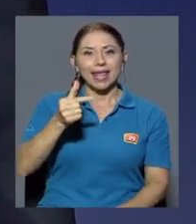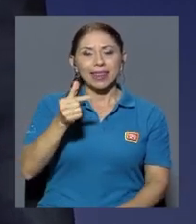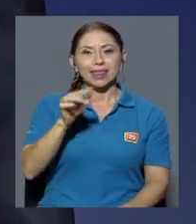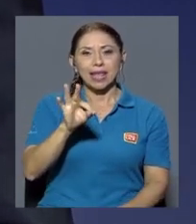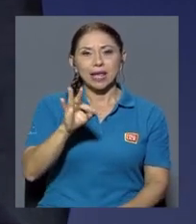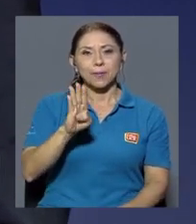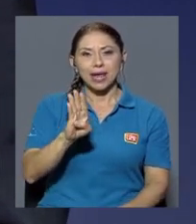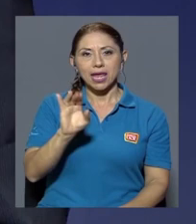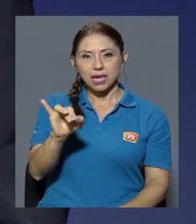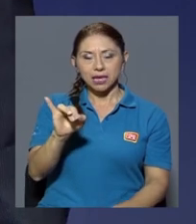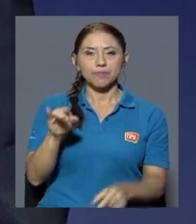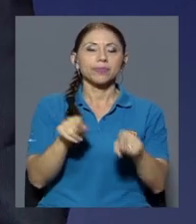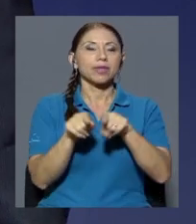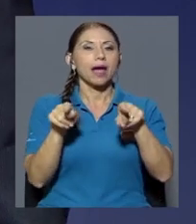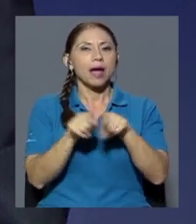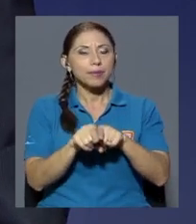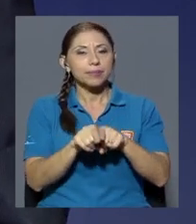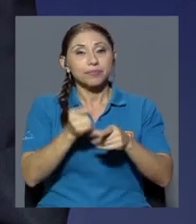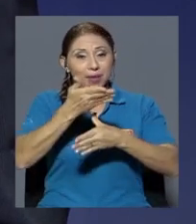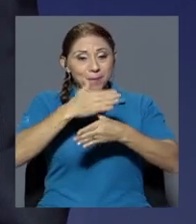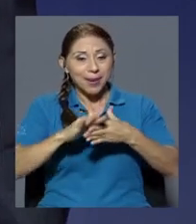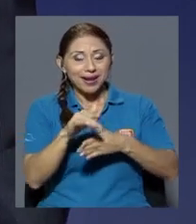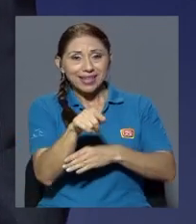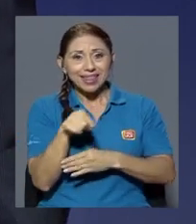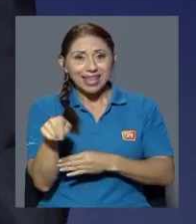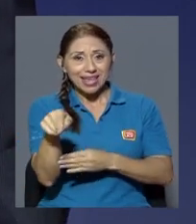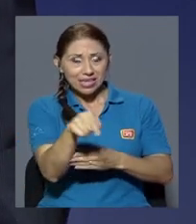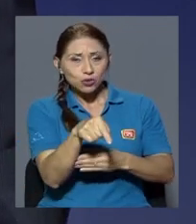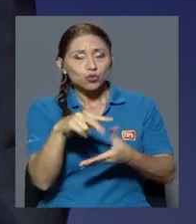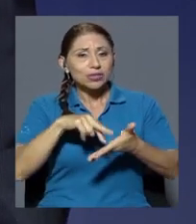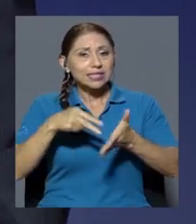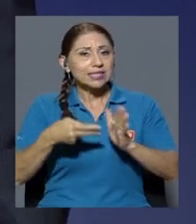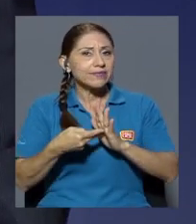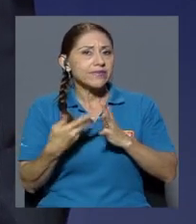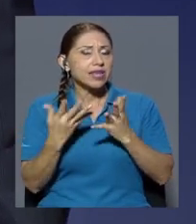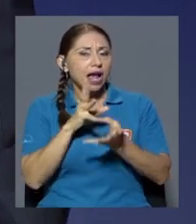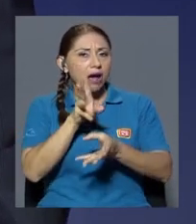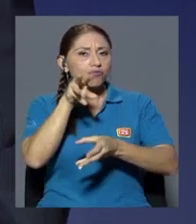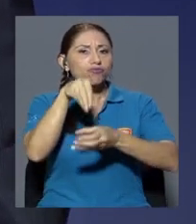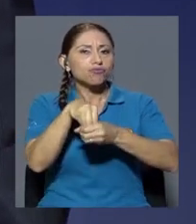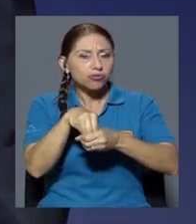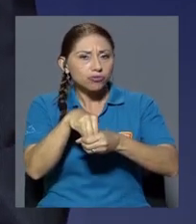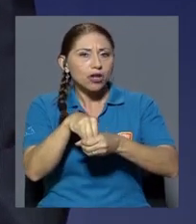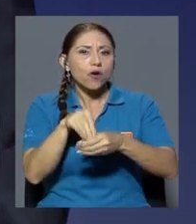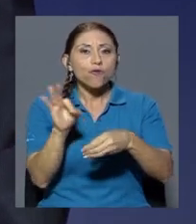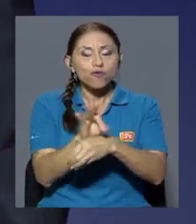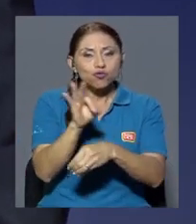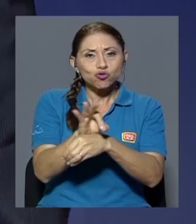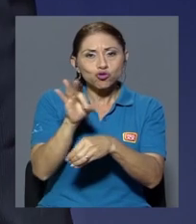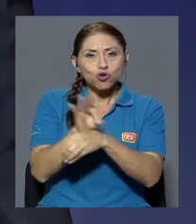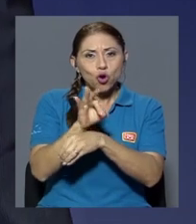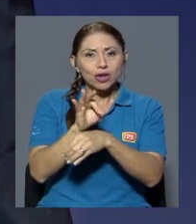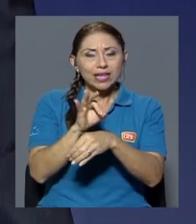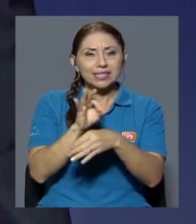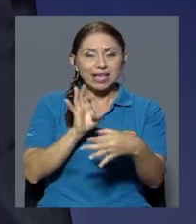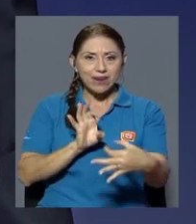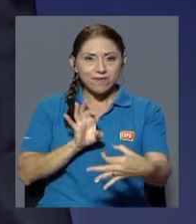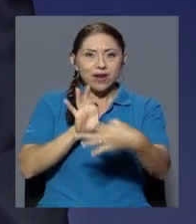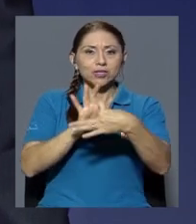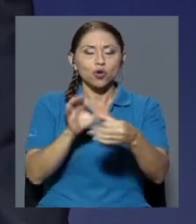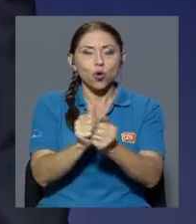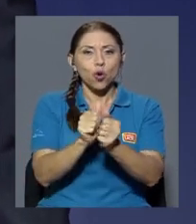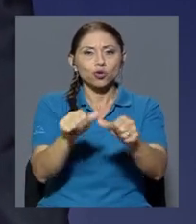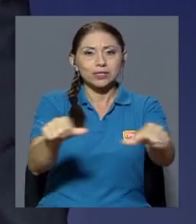asimismo también parte de esa interacción implica pues funciones en relación con el sector público